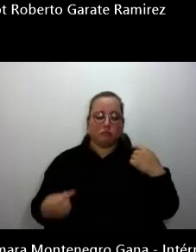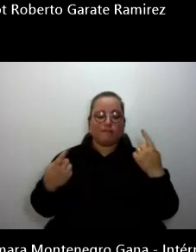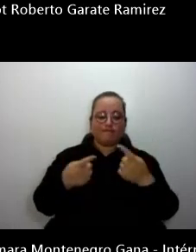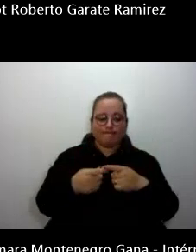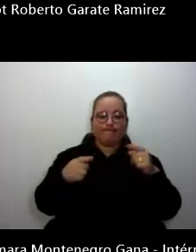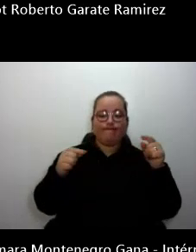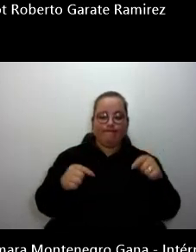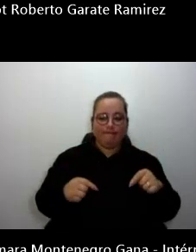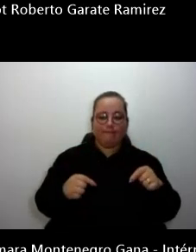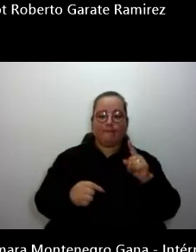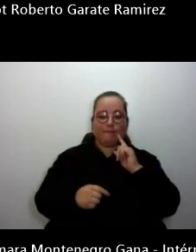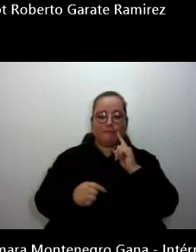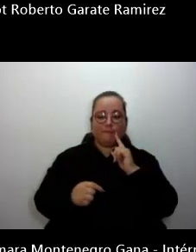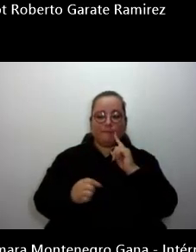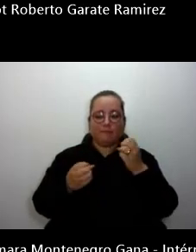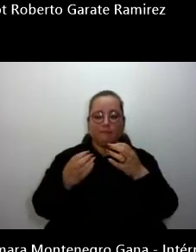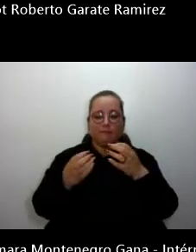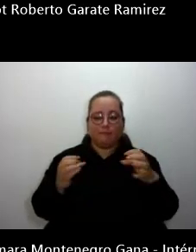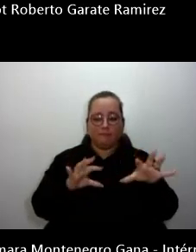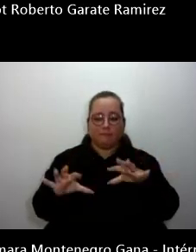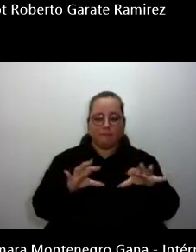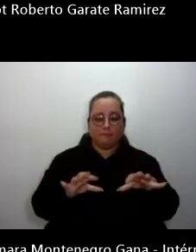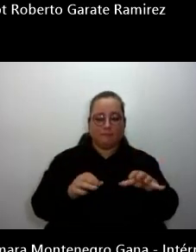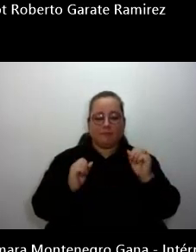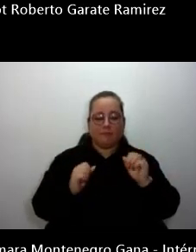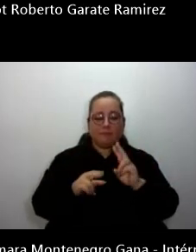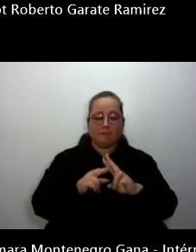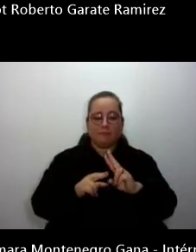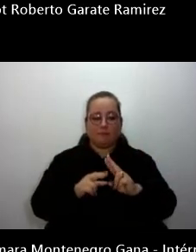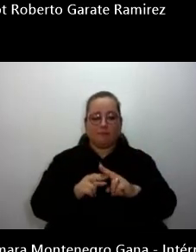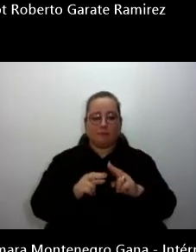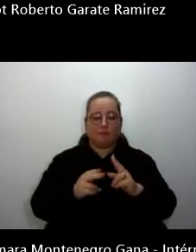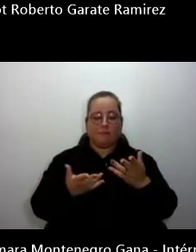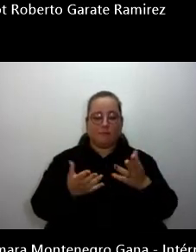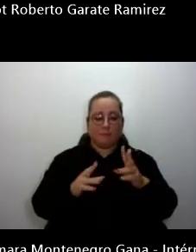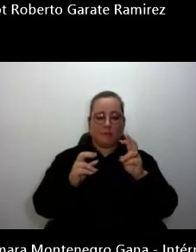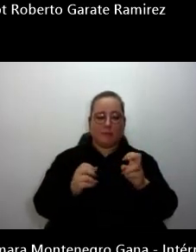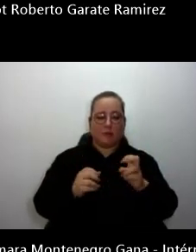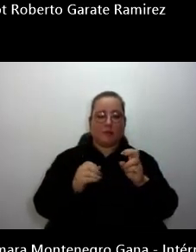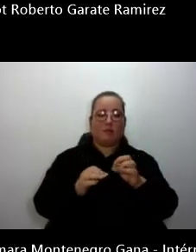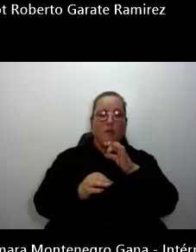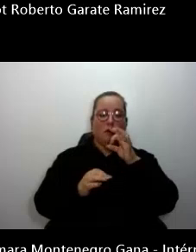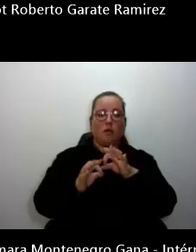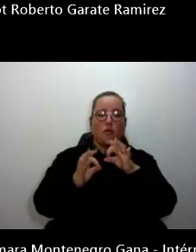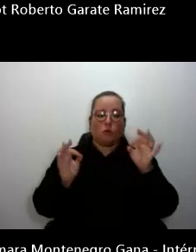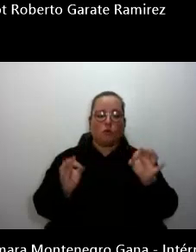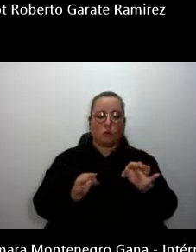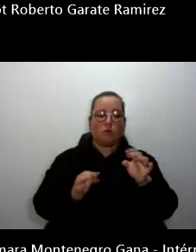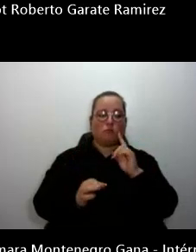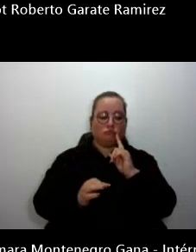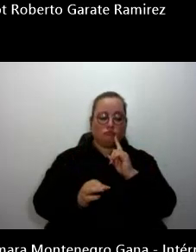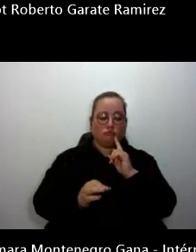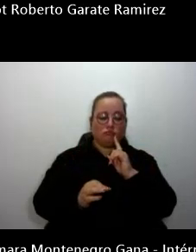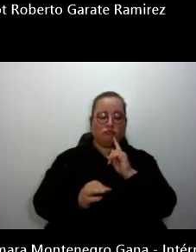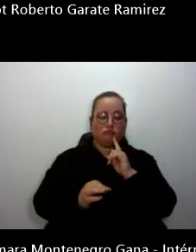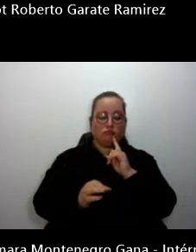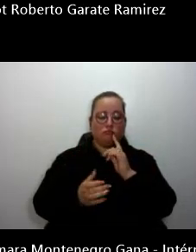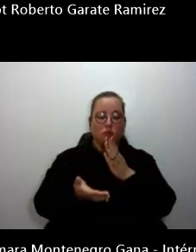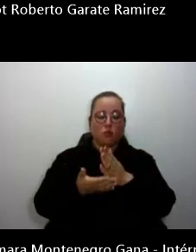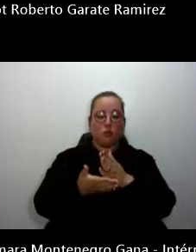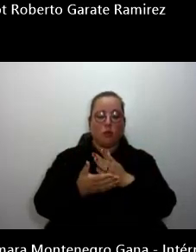¿cierto?, bastantes acciones que se pueden realizar desde los establecimientos educacionales, y hay que tener